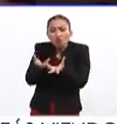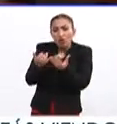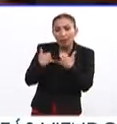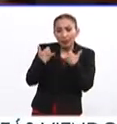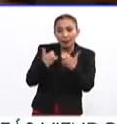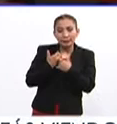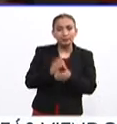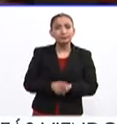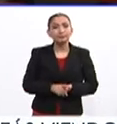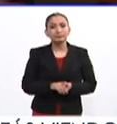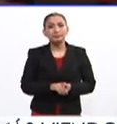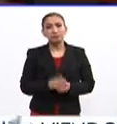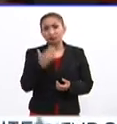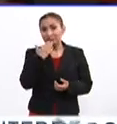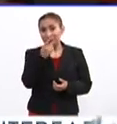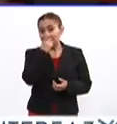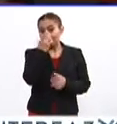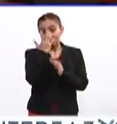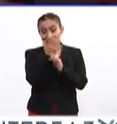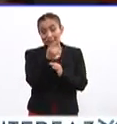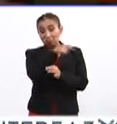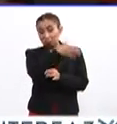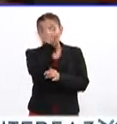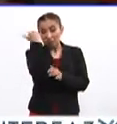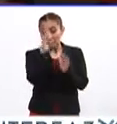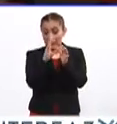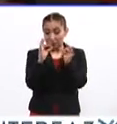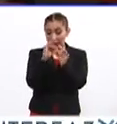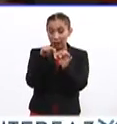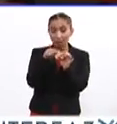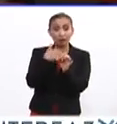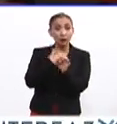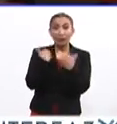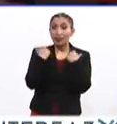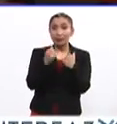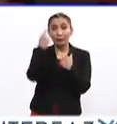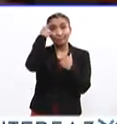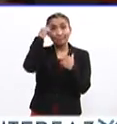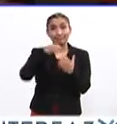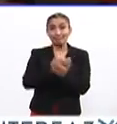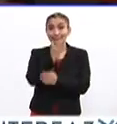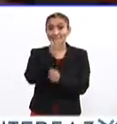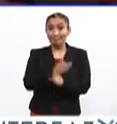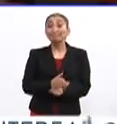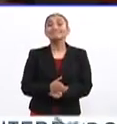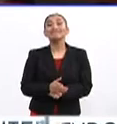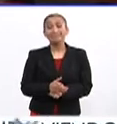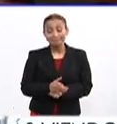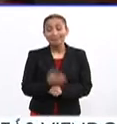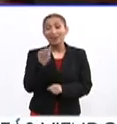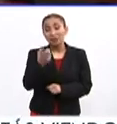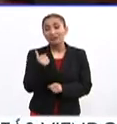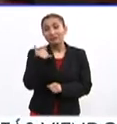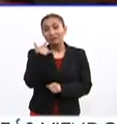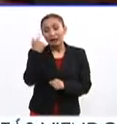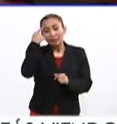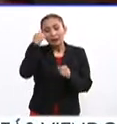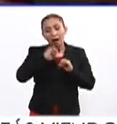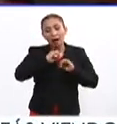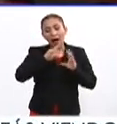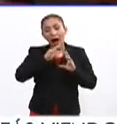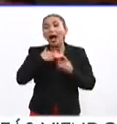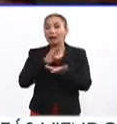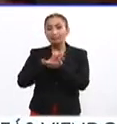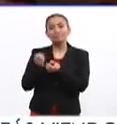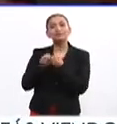chavos. Y bien lo dice, ¿no? Si no sabes explicarlo es porque no lo has entendido suficiente. Entonces, pues tratar de entender suficiente